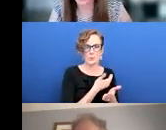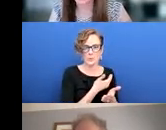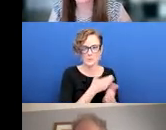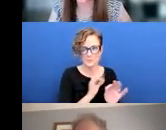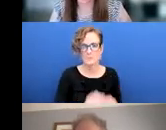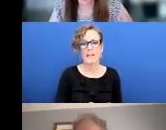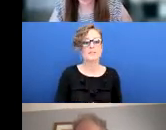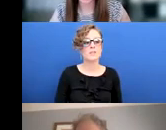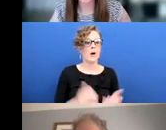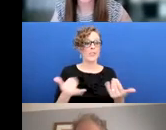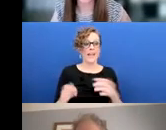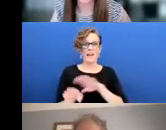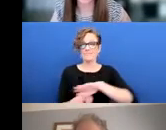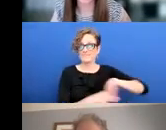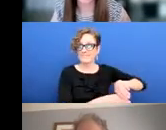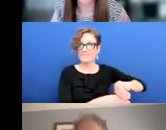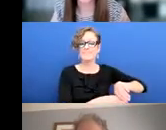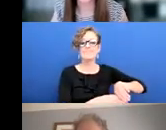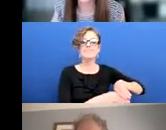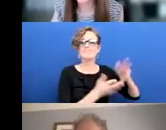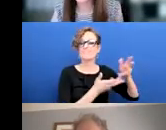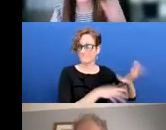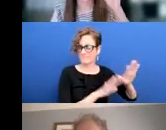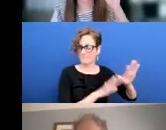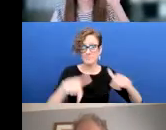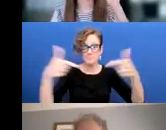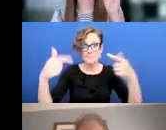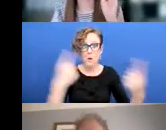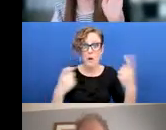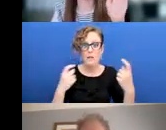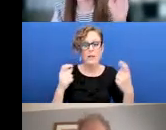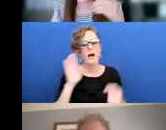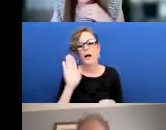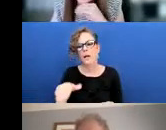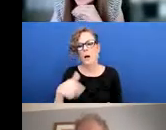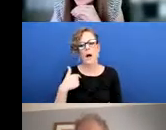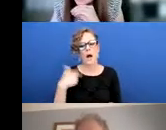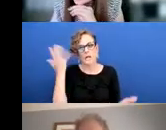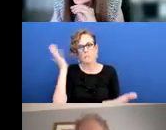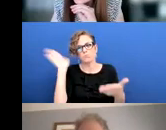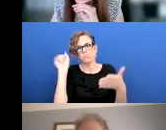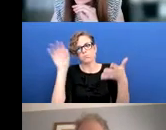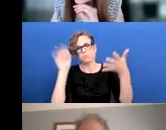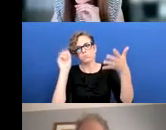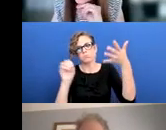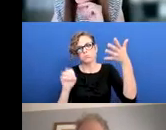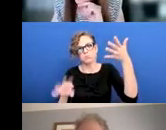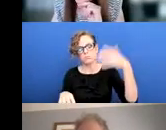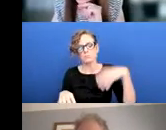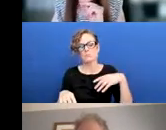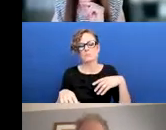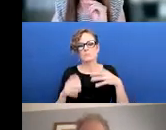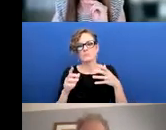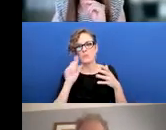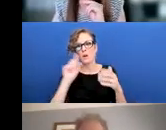y en lo que se contrata a nuevo director. Pueden comunicarse conmigo o con las demás compañeras. Si